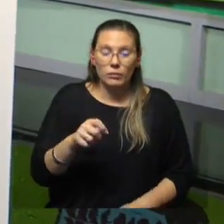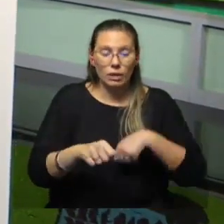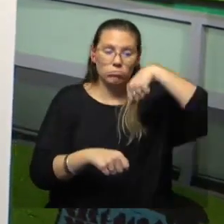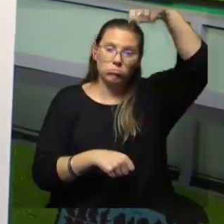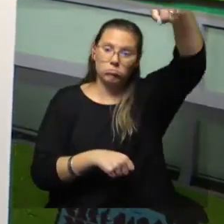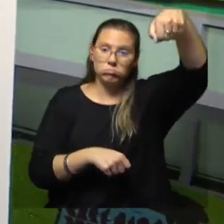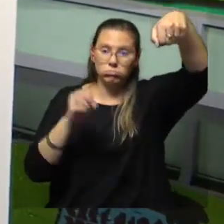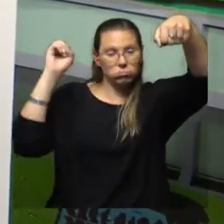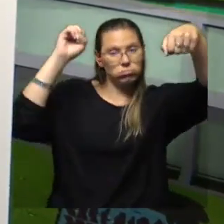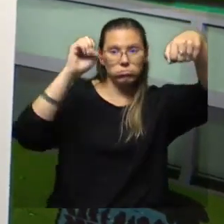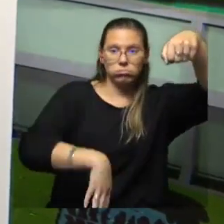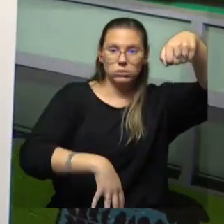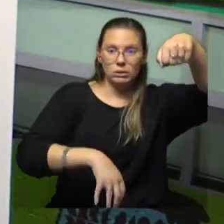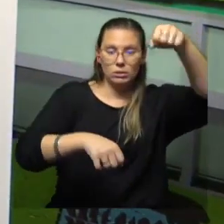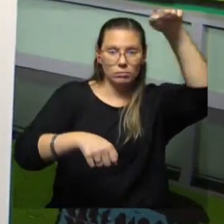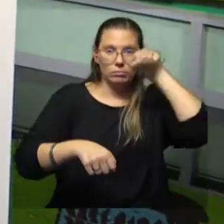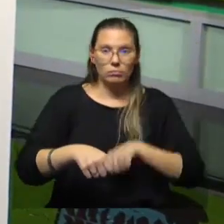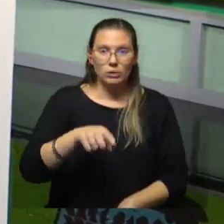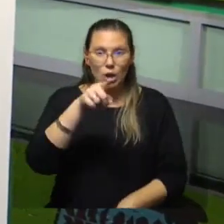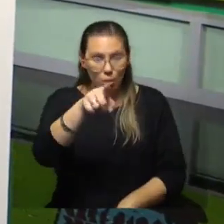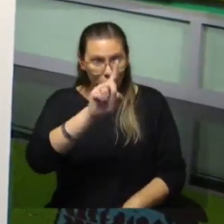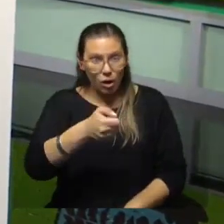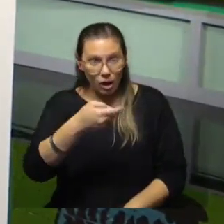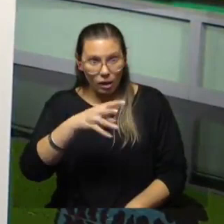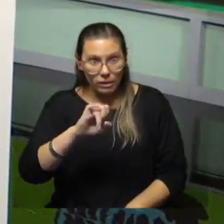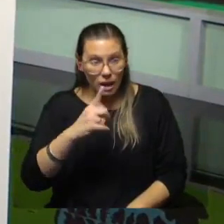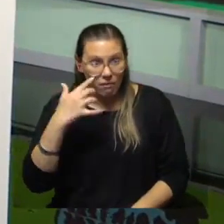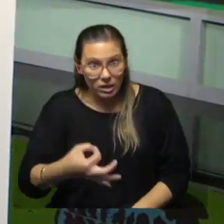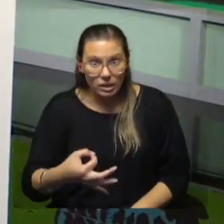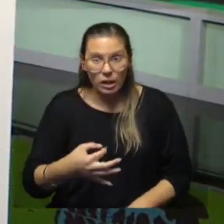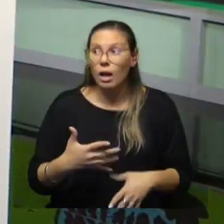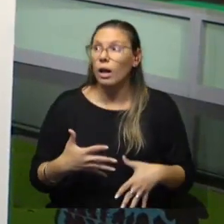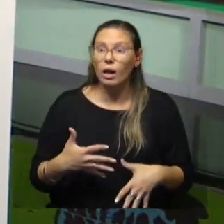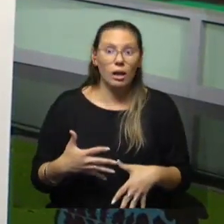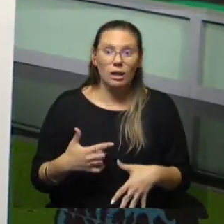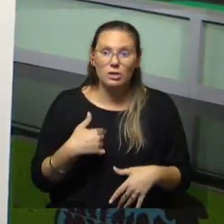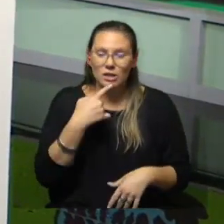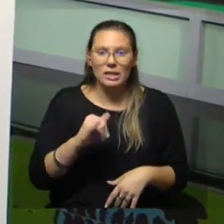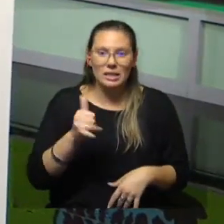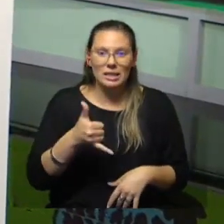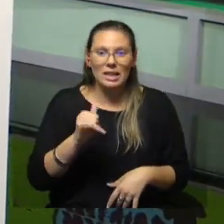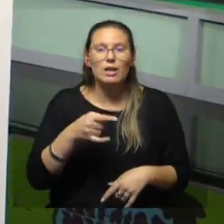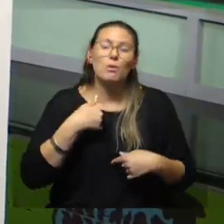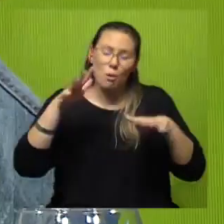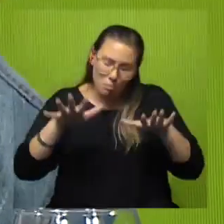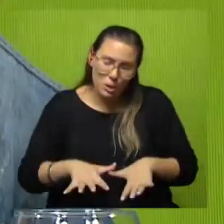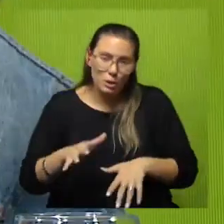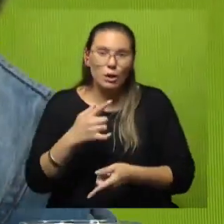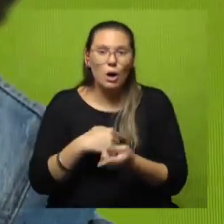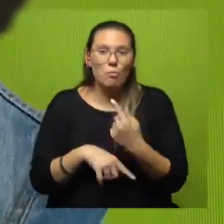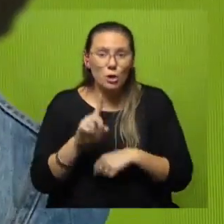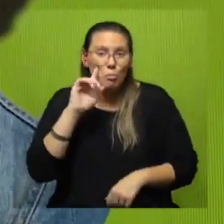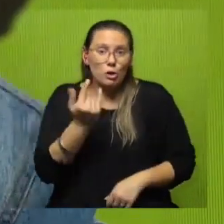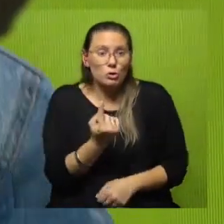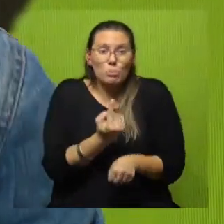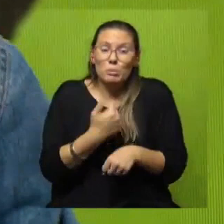la tapa, tira la bolsa, baja, me mira y me dice, vos sos el Gavilán, ¿no? O sea, y, para, y yo ahí le dije, para, y sí, vos sos mi ídolo, pero para, o sea, me reconoció